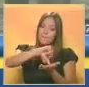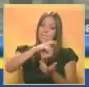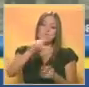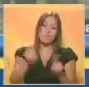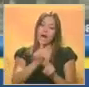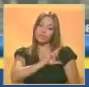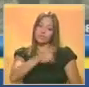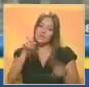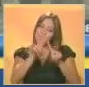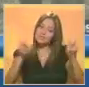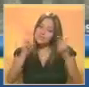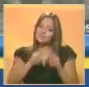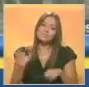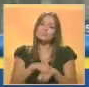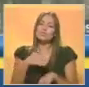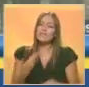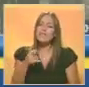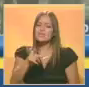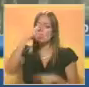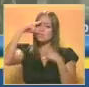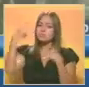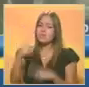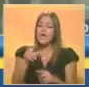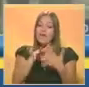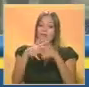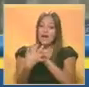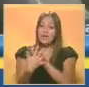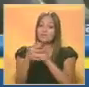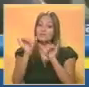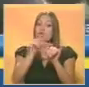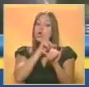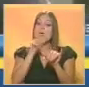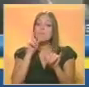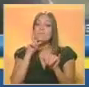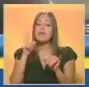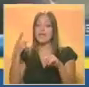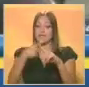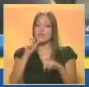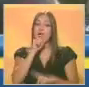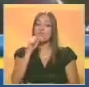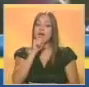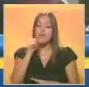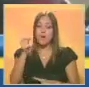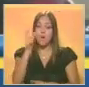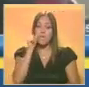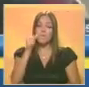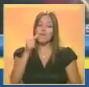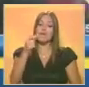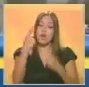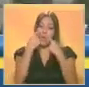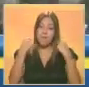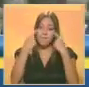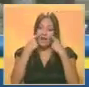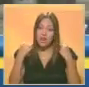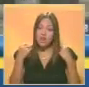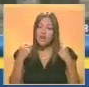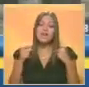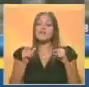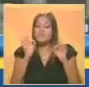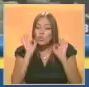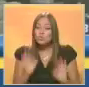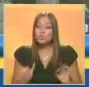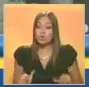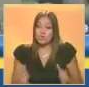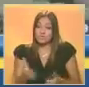autoridades investigan el Por qué fue abandonado en un barrio que lleva el mismo nombre del tío abuelo del presidente Juan Manuel Santos y justo cuando se inicia la